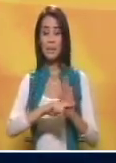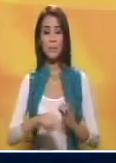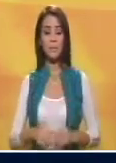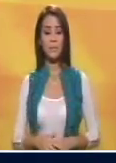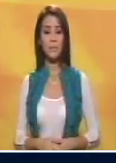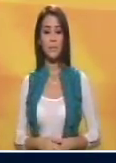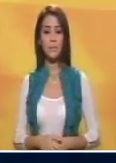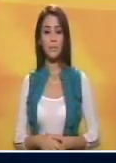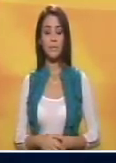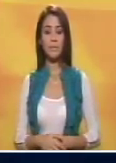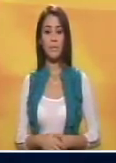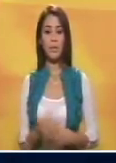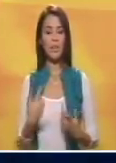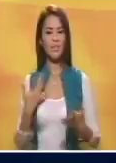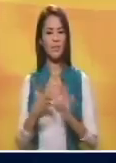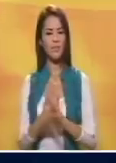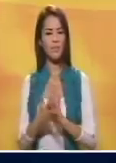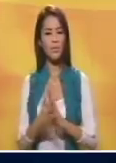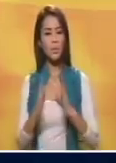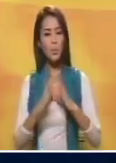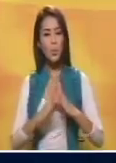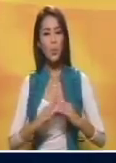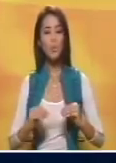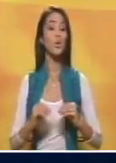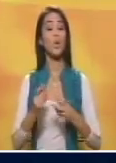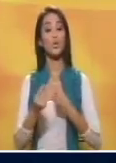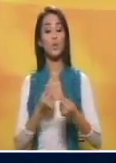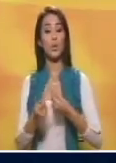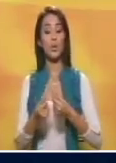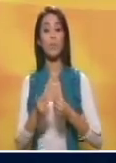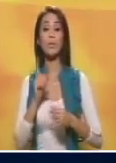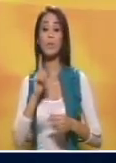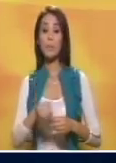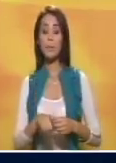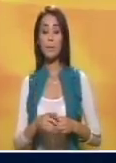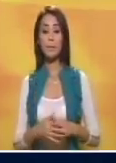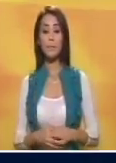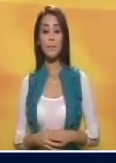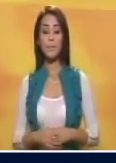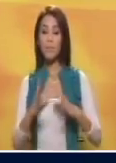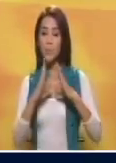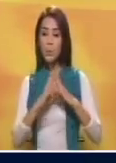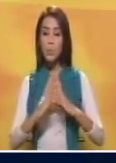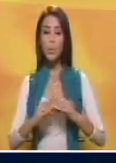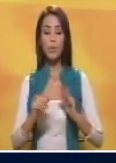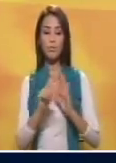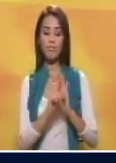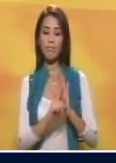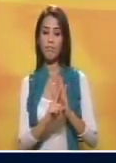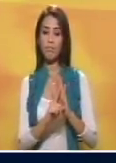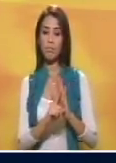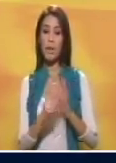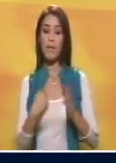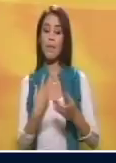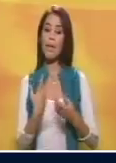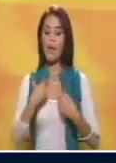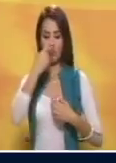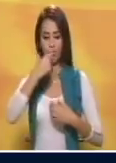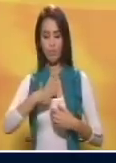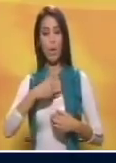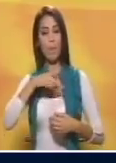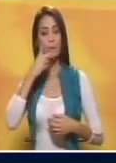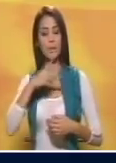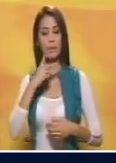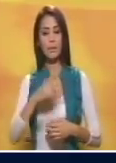está siendo percibido por todos los estratos socioeconómicos y por todas las categorías de autodefinición política. Es